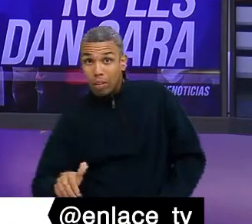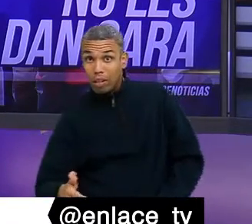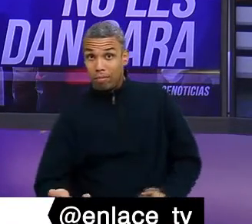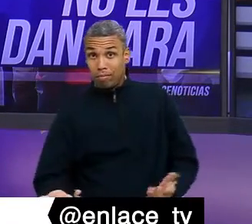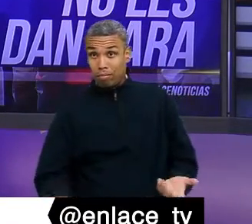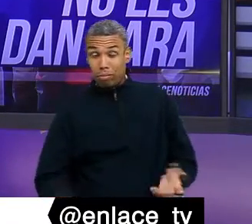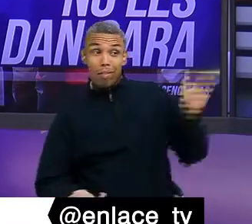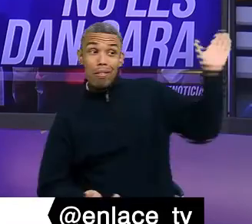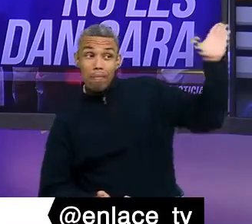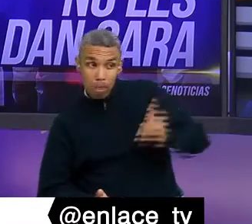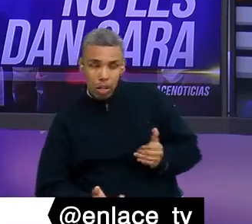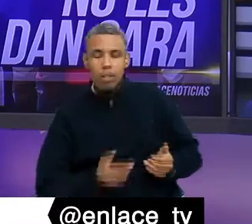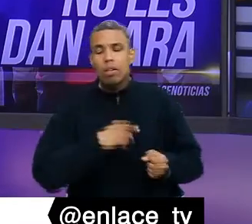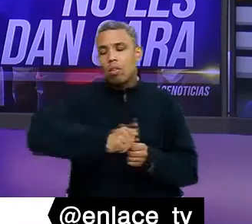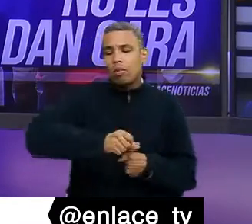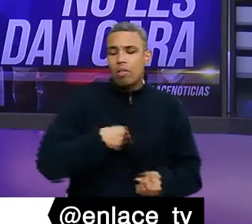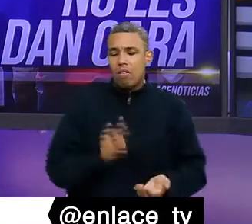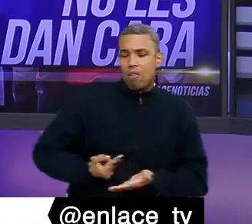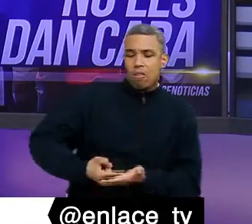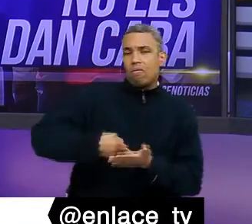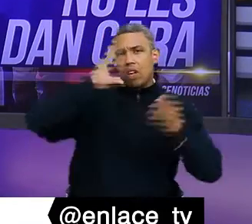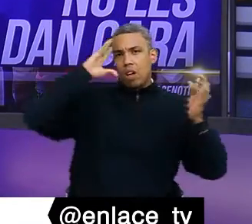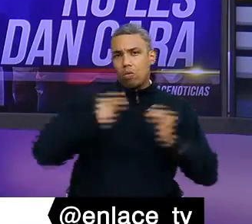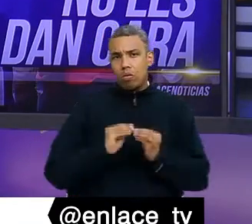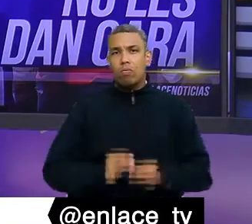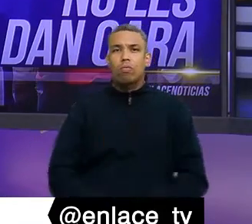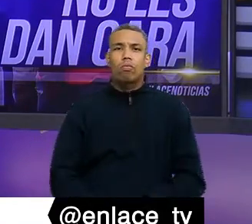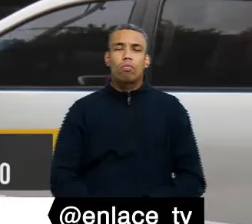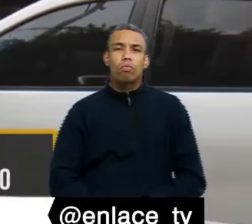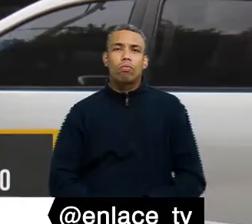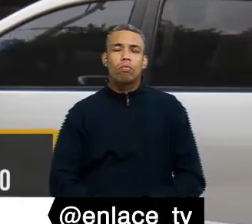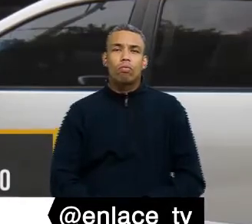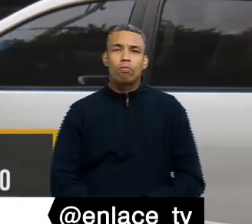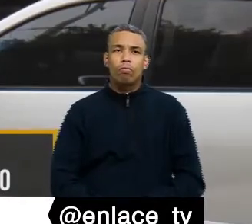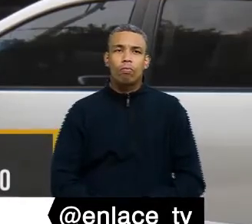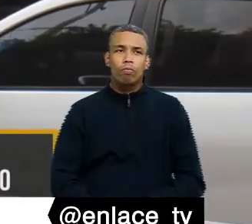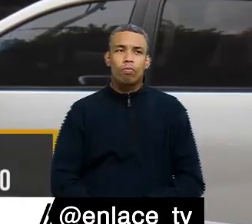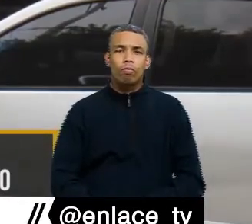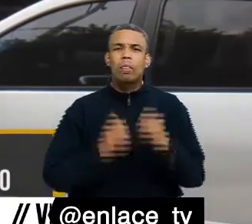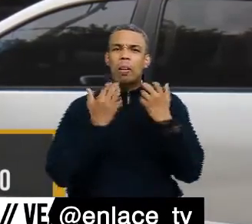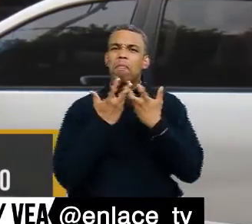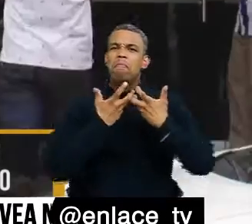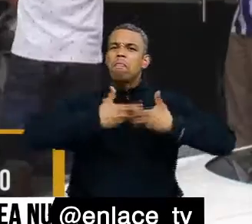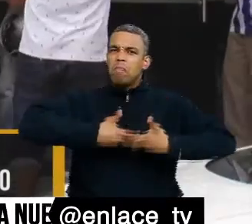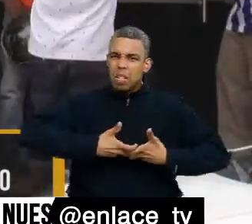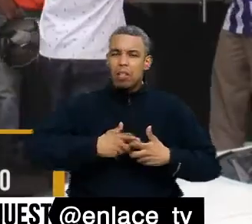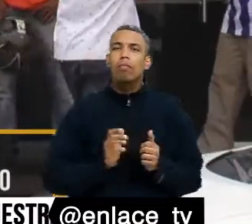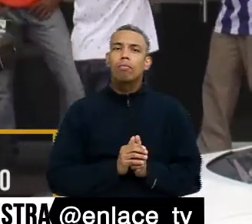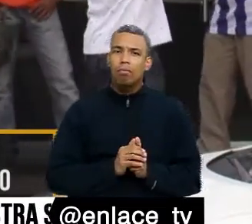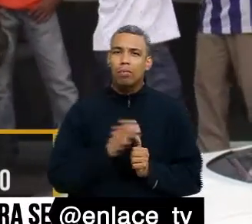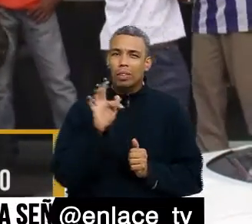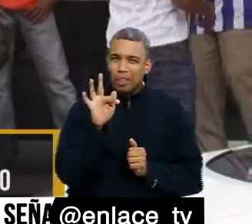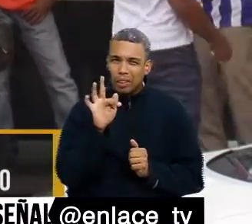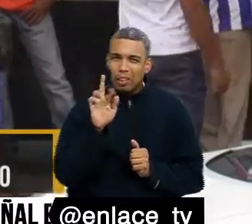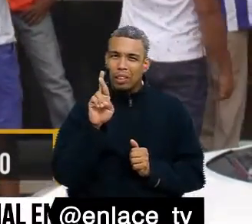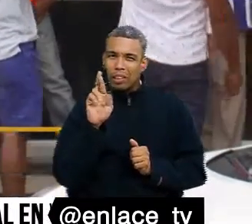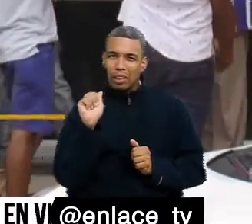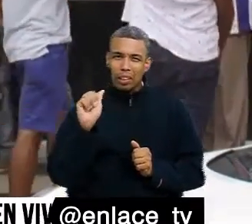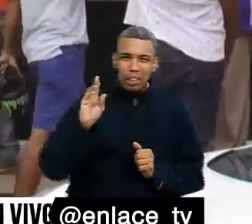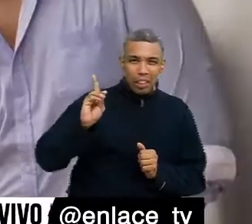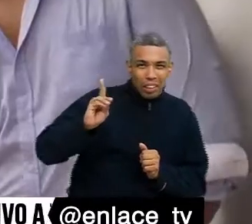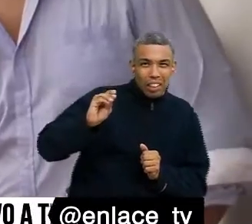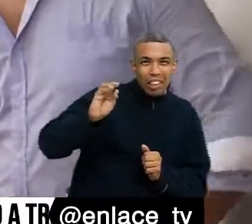vocero de Ecopetrol para reafirmar su compromiso. Siguen los reclamos de trabajadores que prestaron sus servicios a la firma Tradeco SP en la